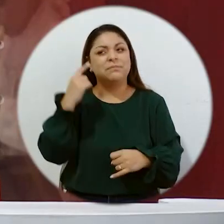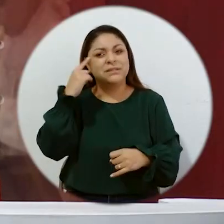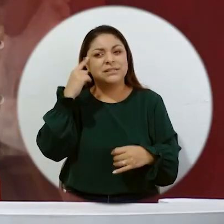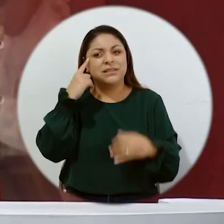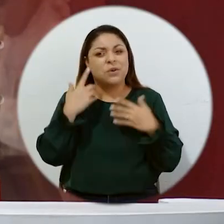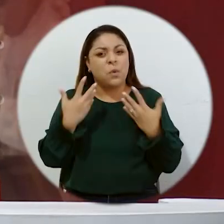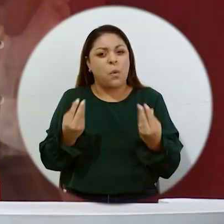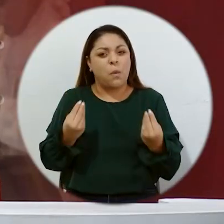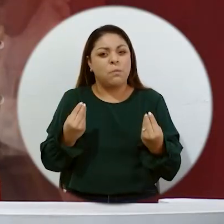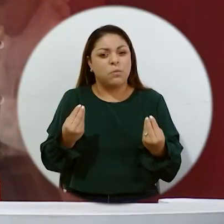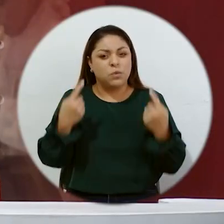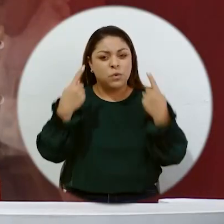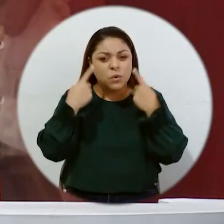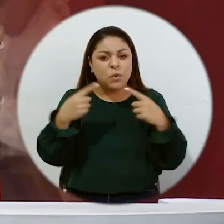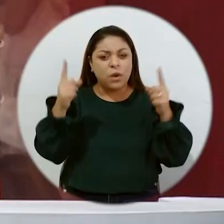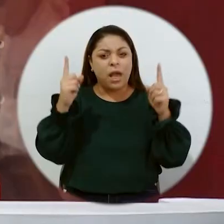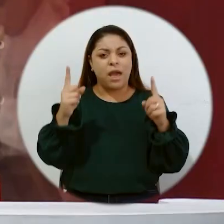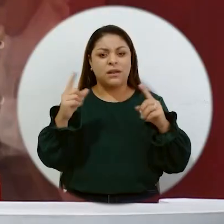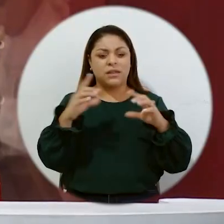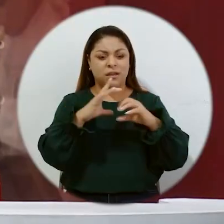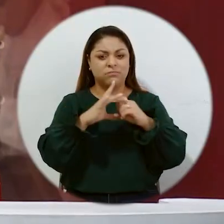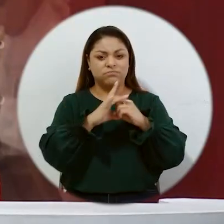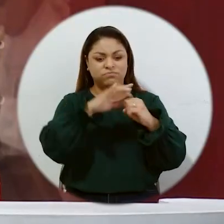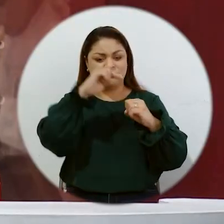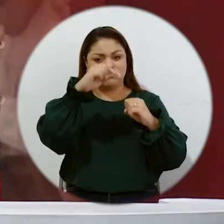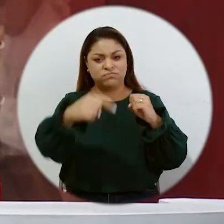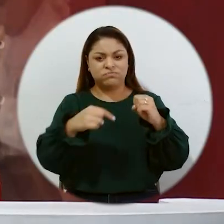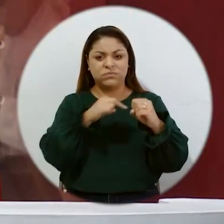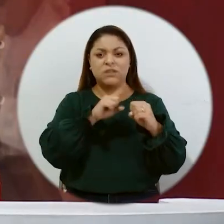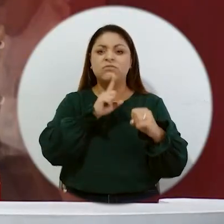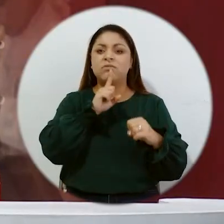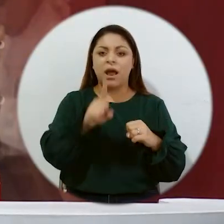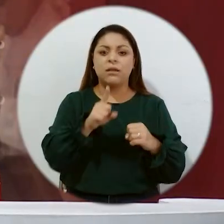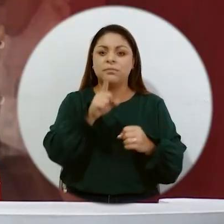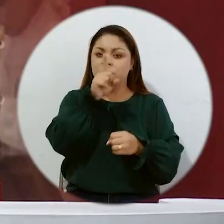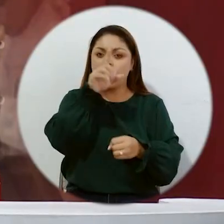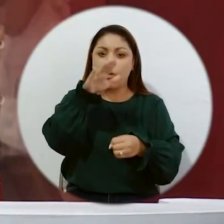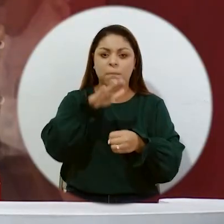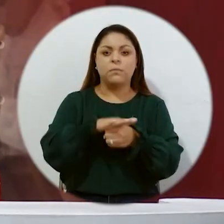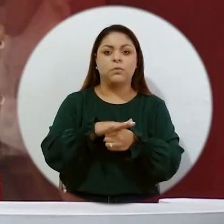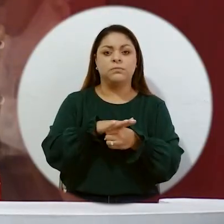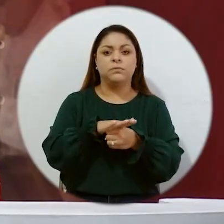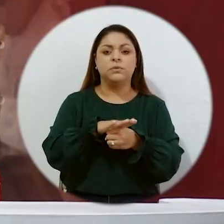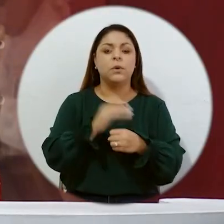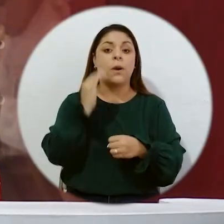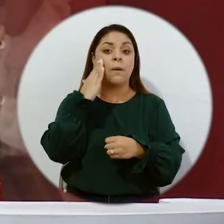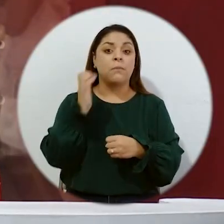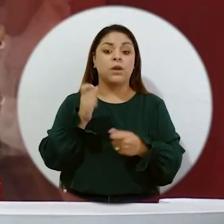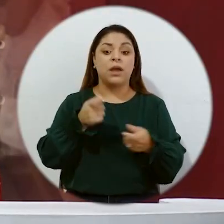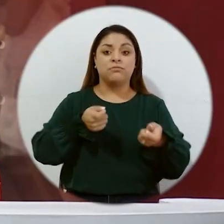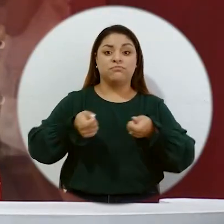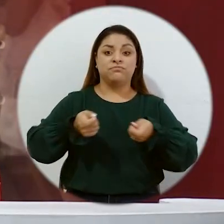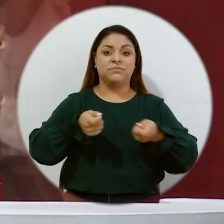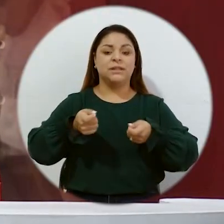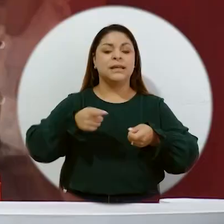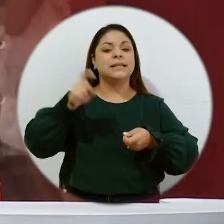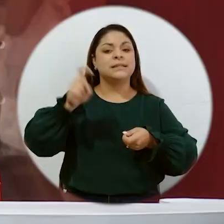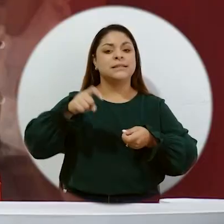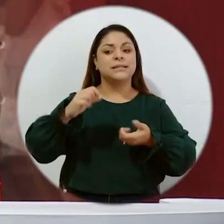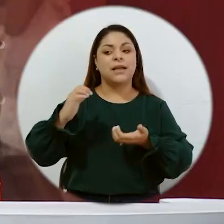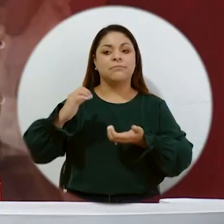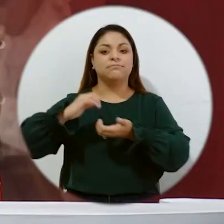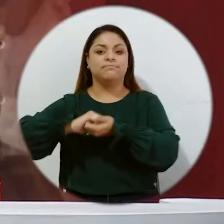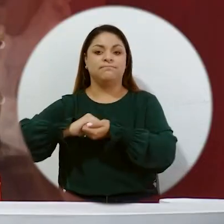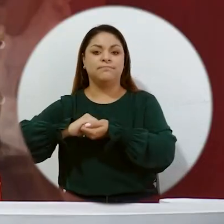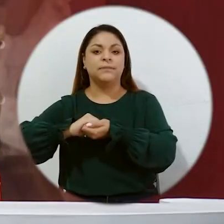pensar en cómo lograr que los estados verdaderamente se comprometan, ¿verdad? Porque esta gobernanza tiene que ir de